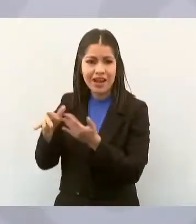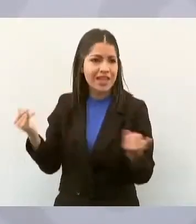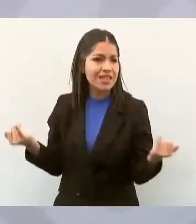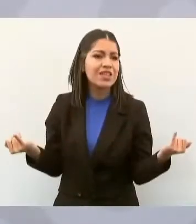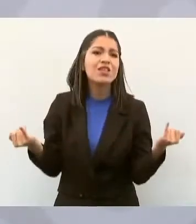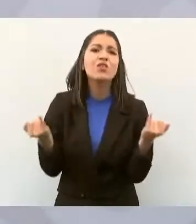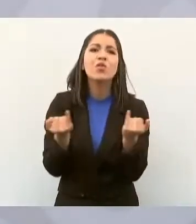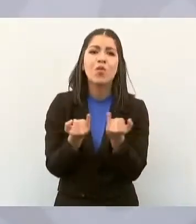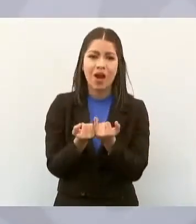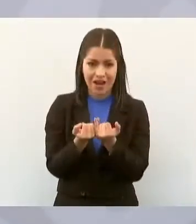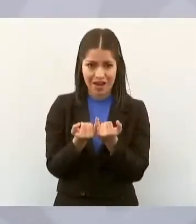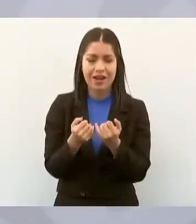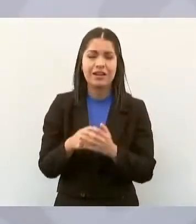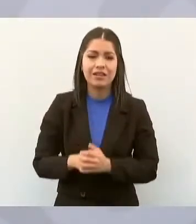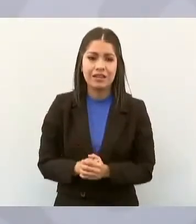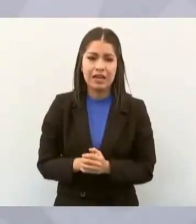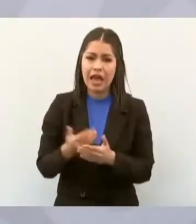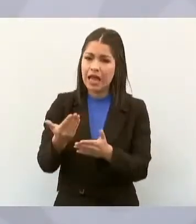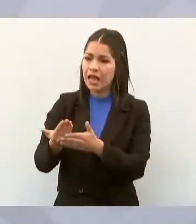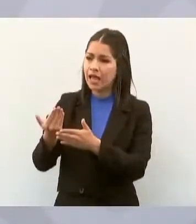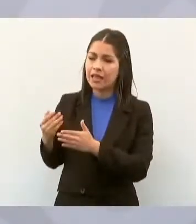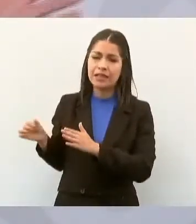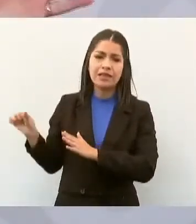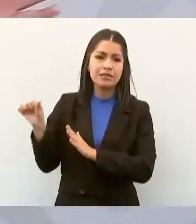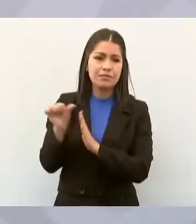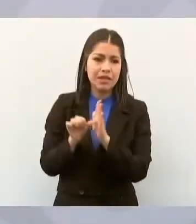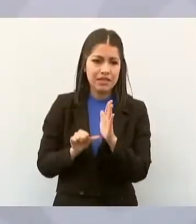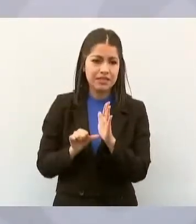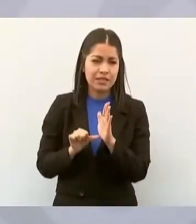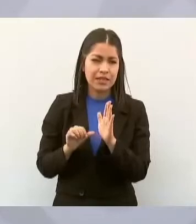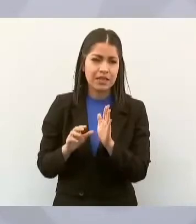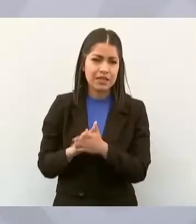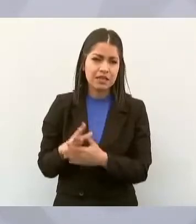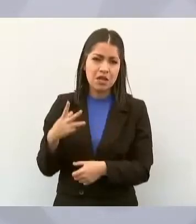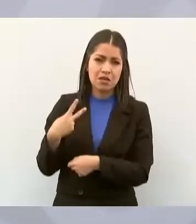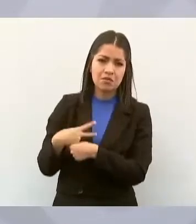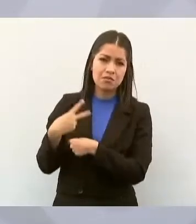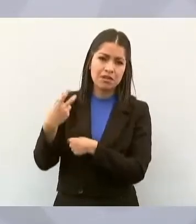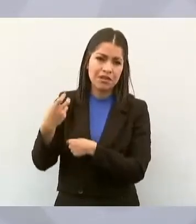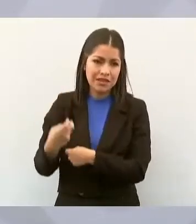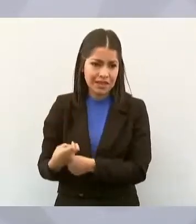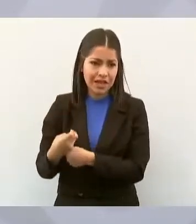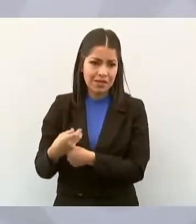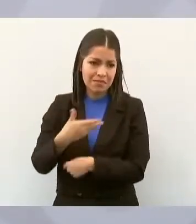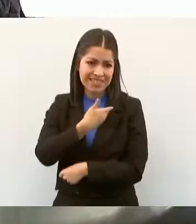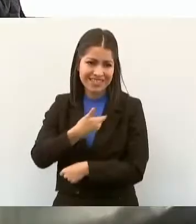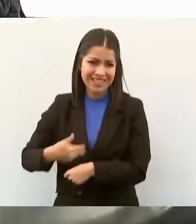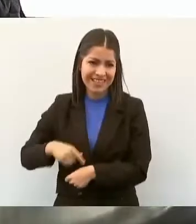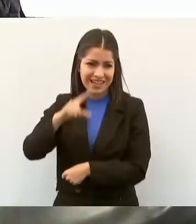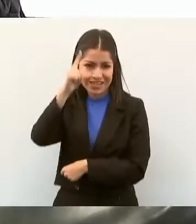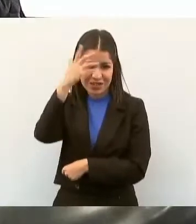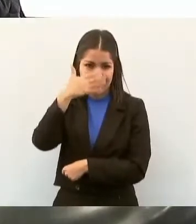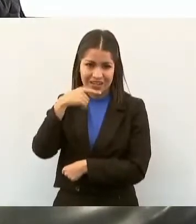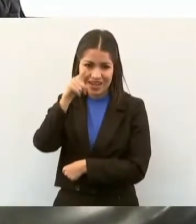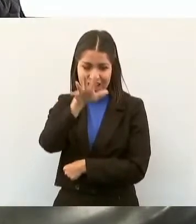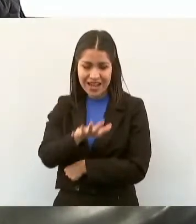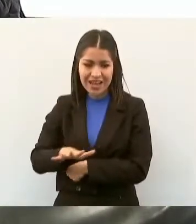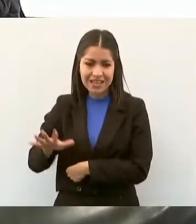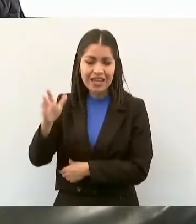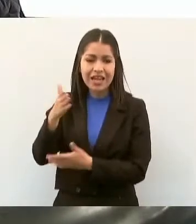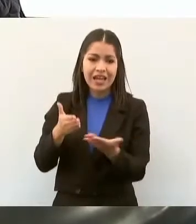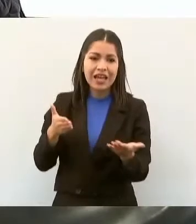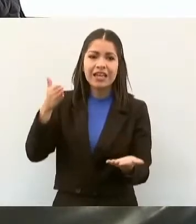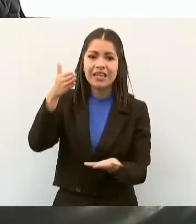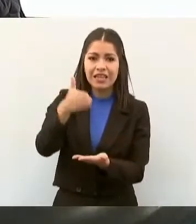Al igual que hace meses me invitó el señor presidente a Lázaro Cárdenas a visitar la planta de